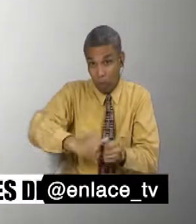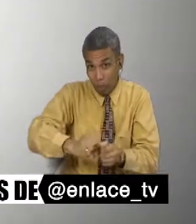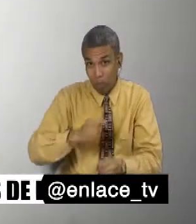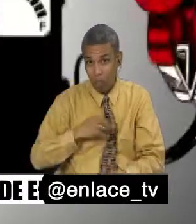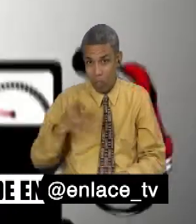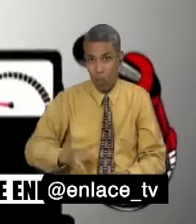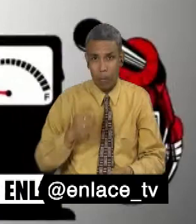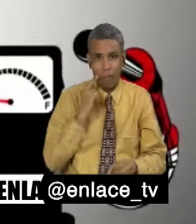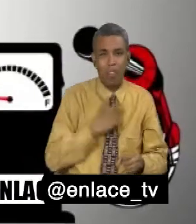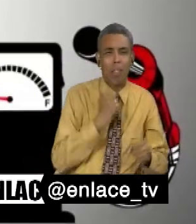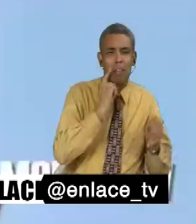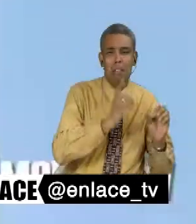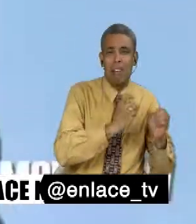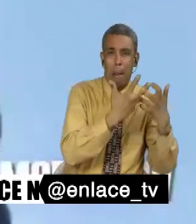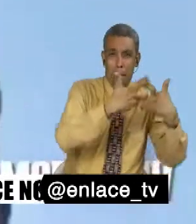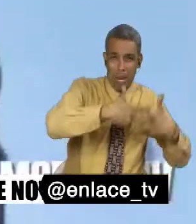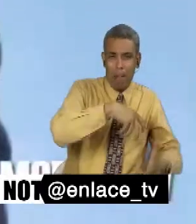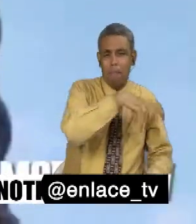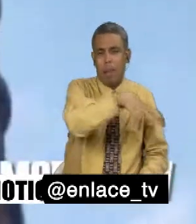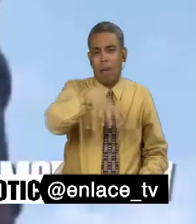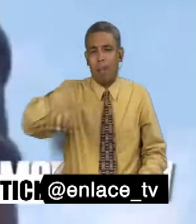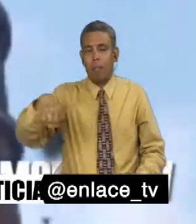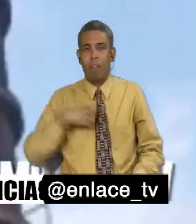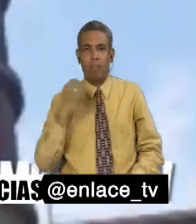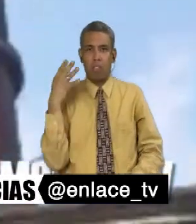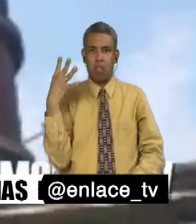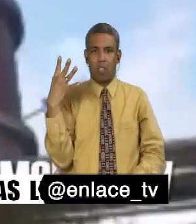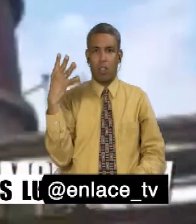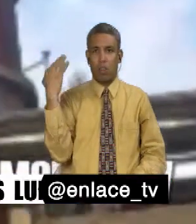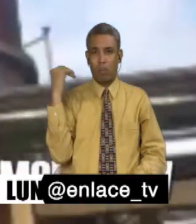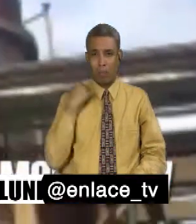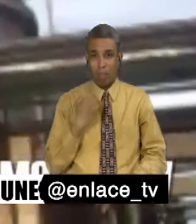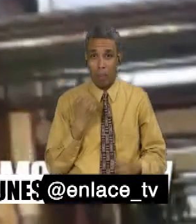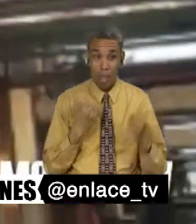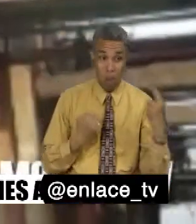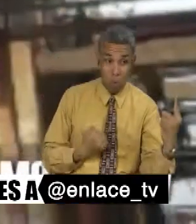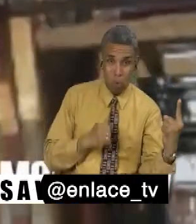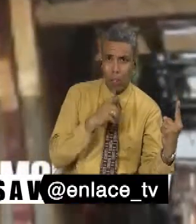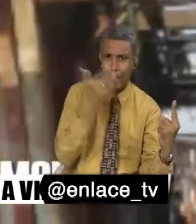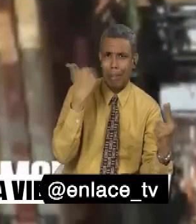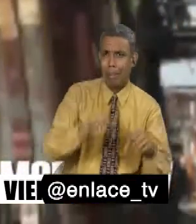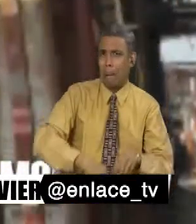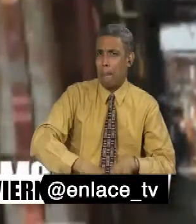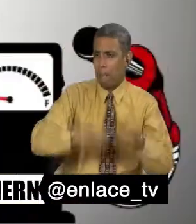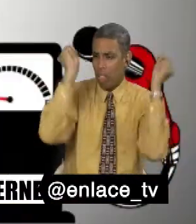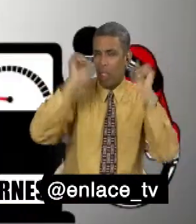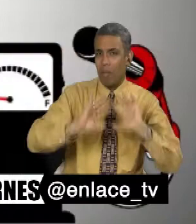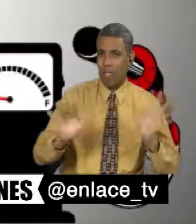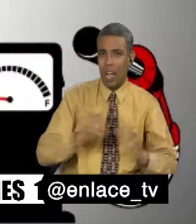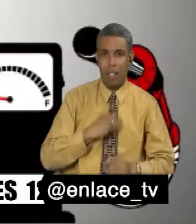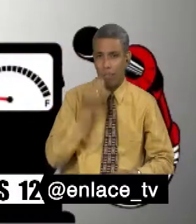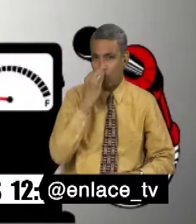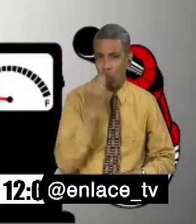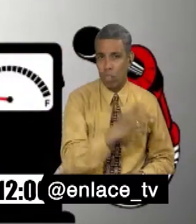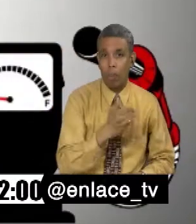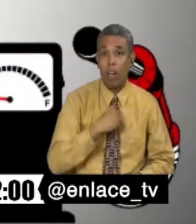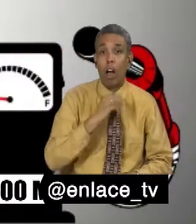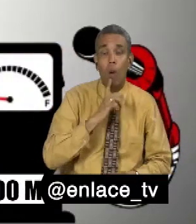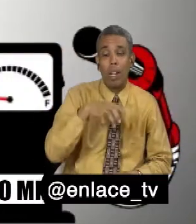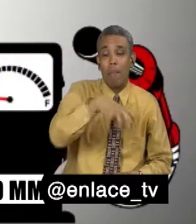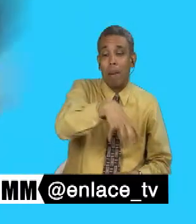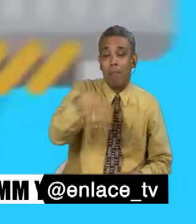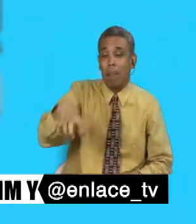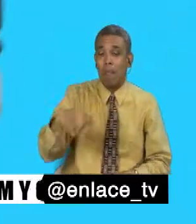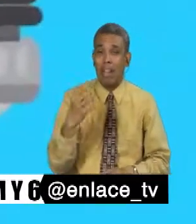plantas cracking productoras de gasolina. Una de ellas está parada desde octubre de 2016 con graves daños, casi chatarrizada, y las otras 3 trabajan fuera de sus parámetros